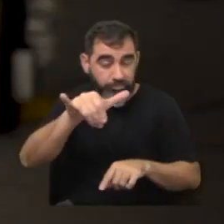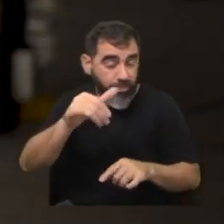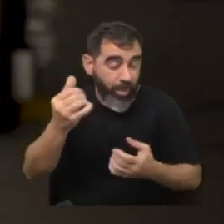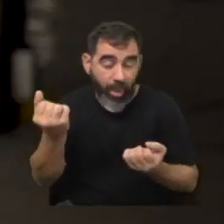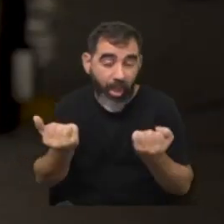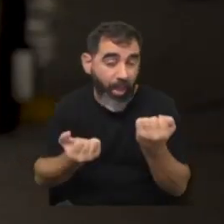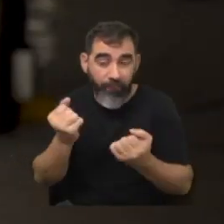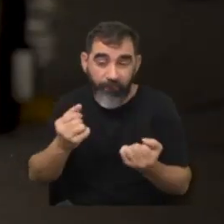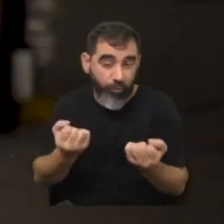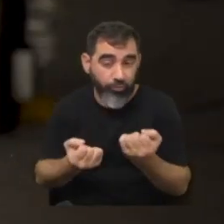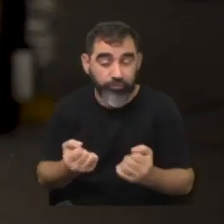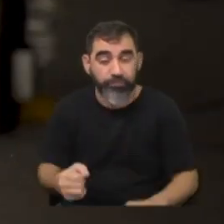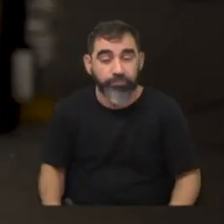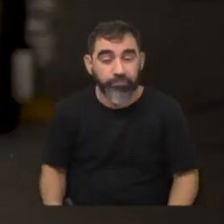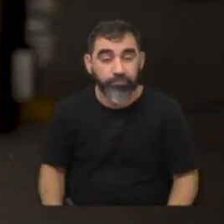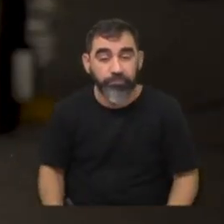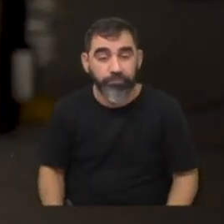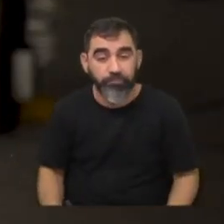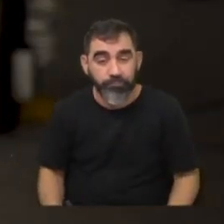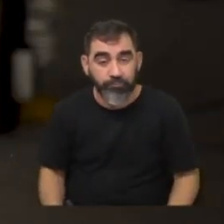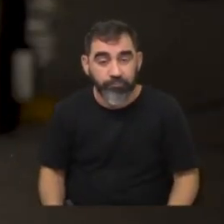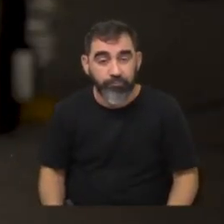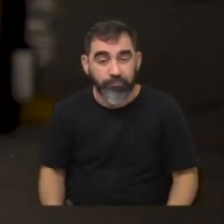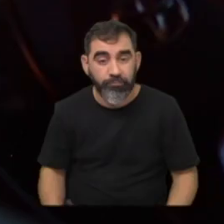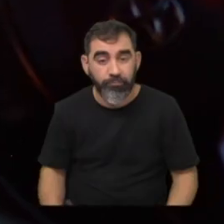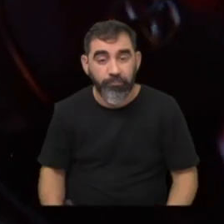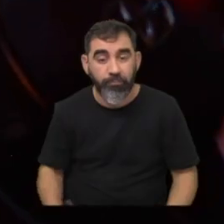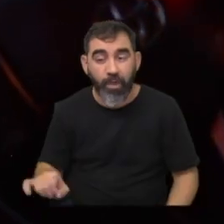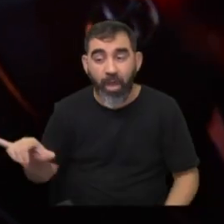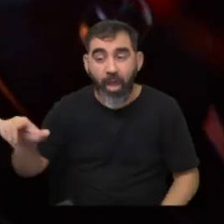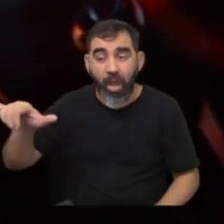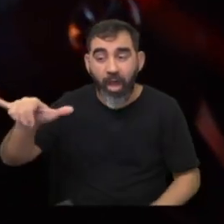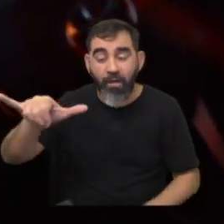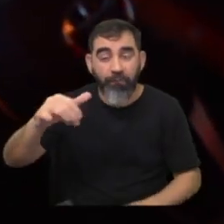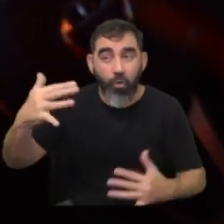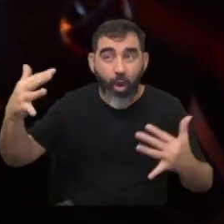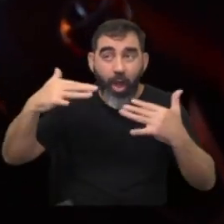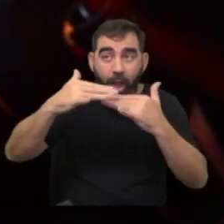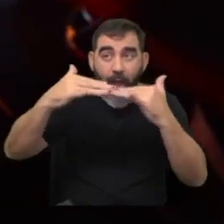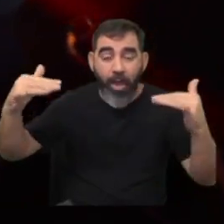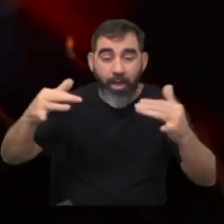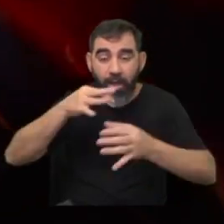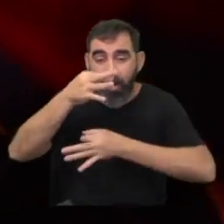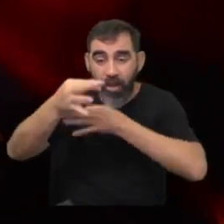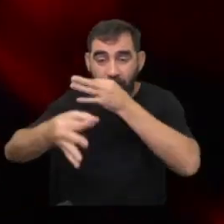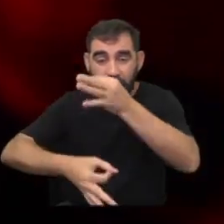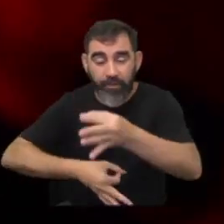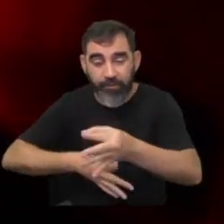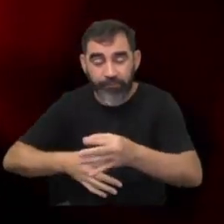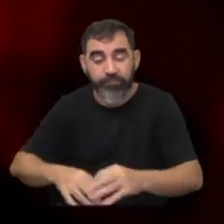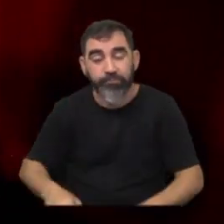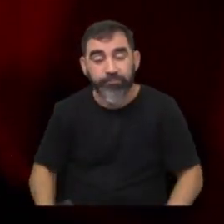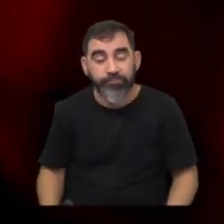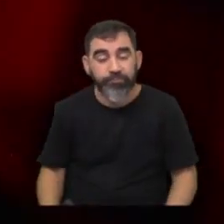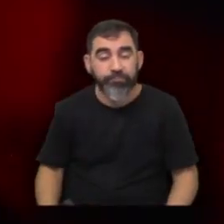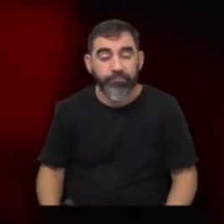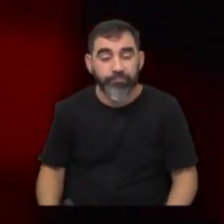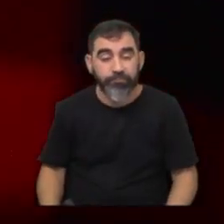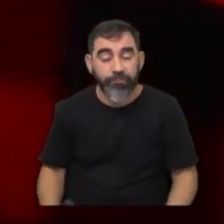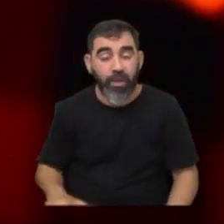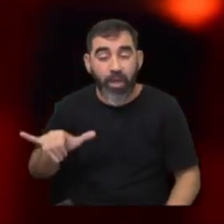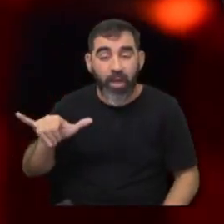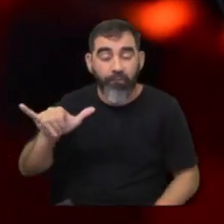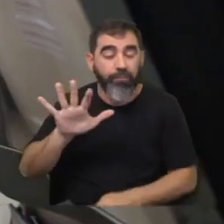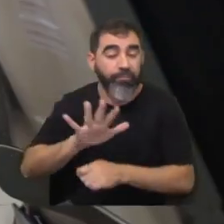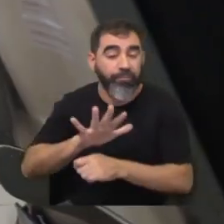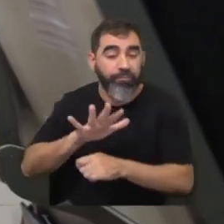avión. Y en el avión no estás justamente en el aire. De alguna manera, por todas las explicaciones de la parte física, aerodinámica, ese avión es como